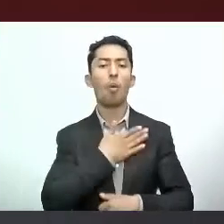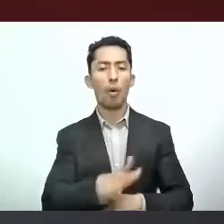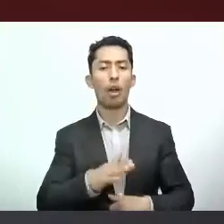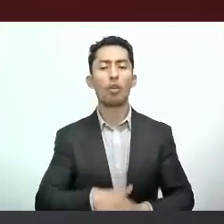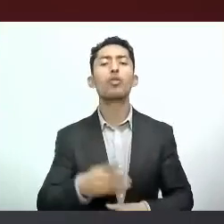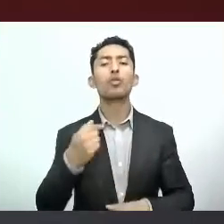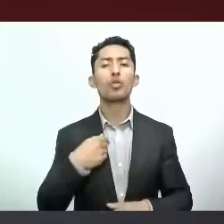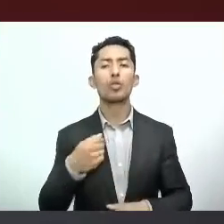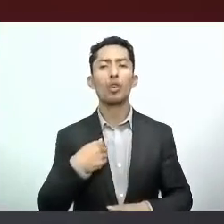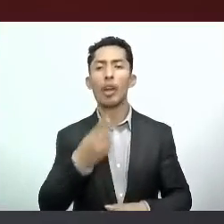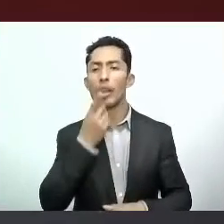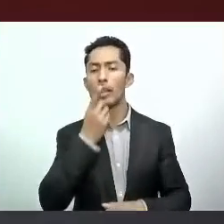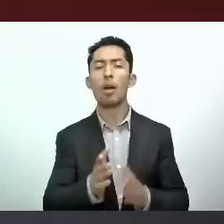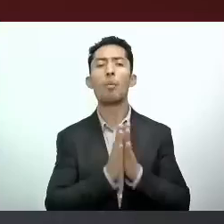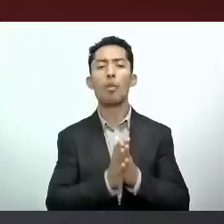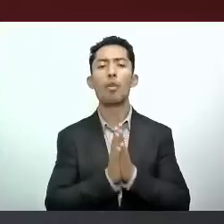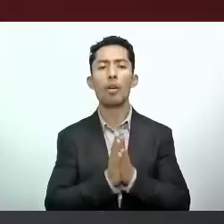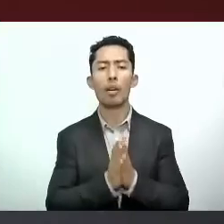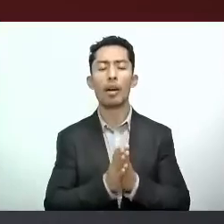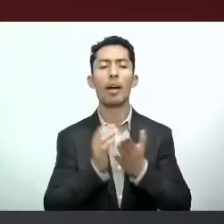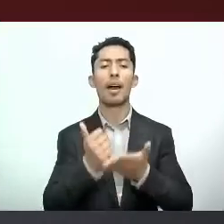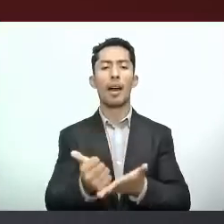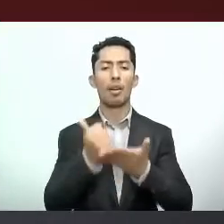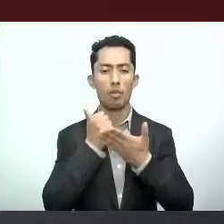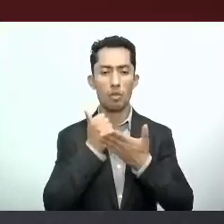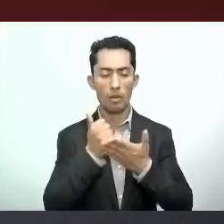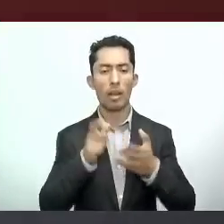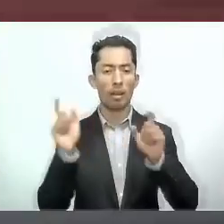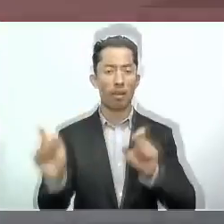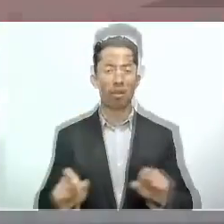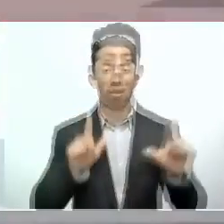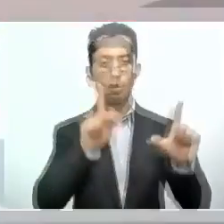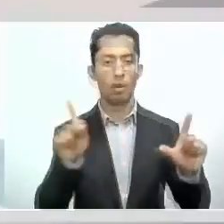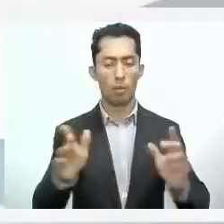pedir ahora sí que me pongan y que me ayuden con la presentación, por favor.